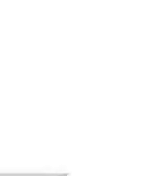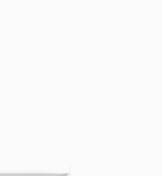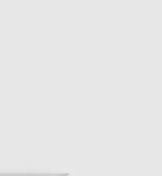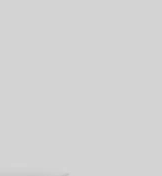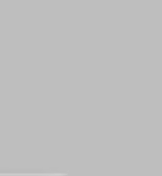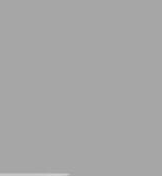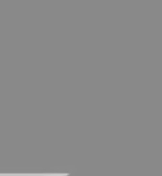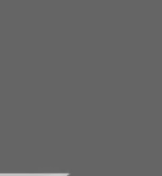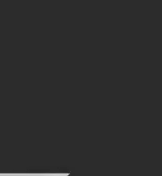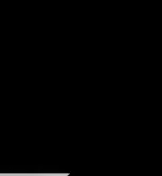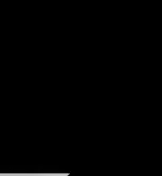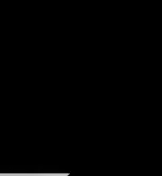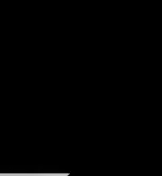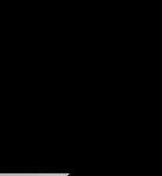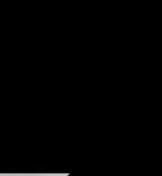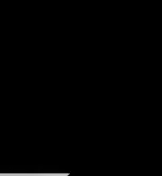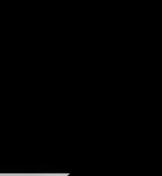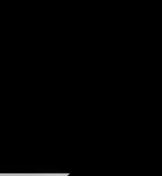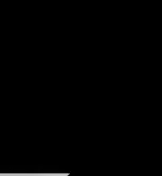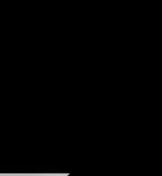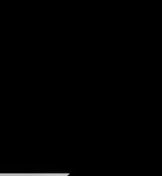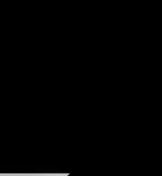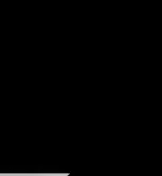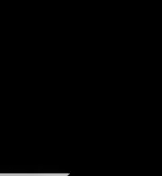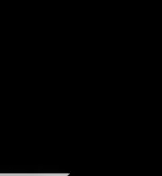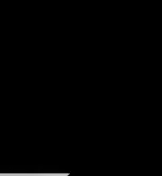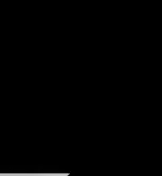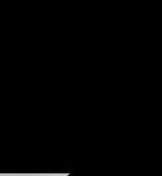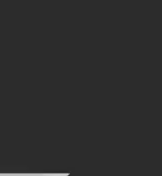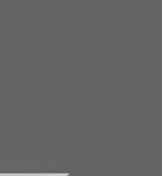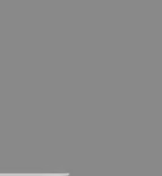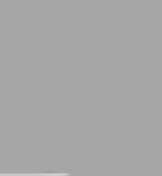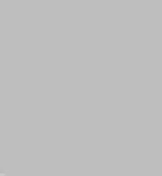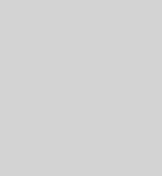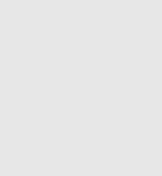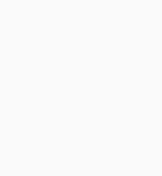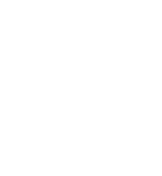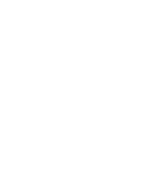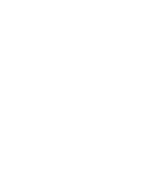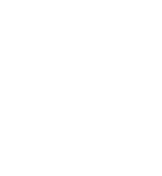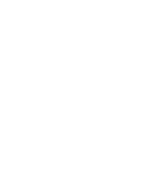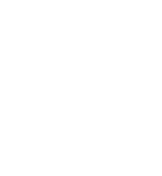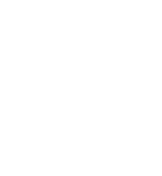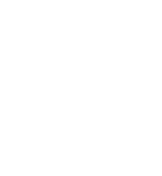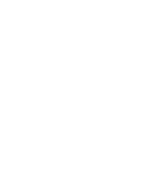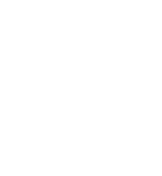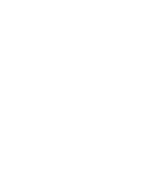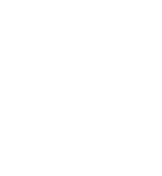La conferencia del presidente Andrés Manuel López Obrador en 5 minutos o menos.